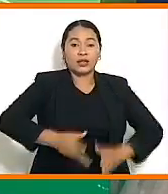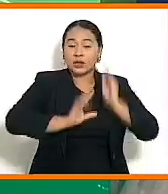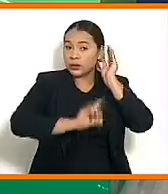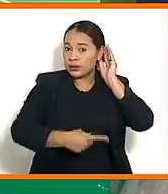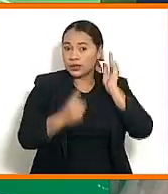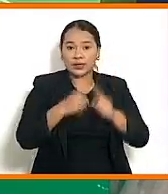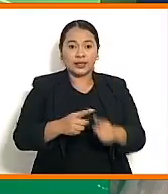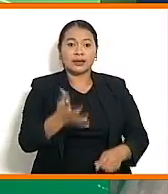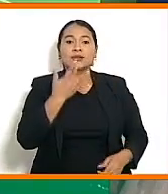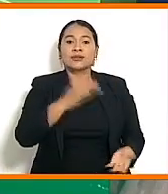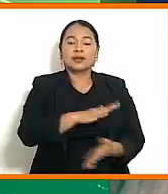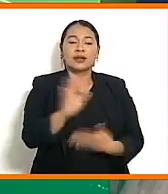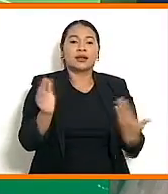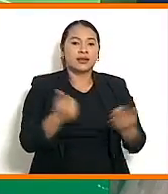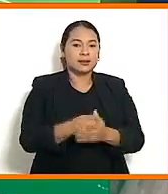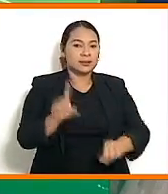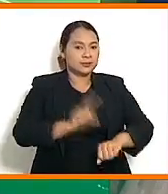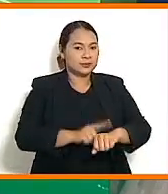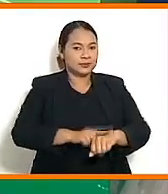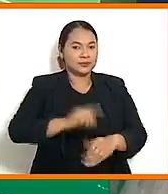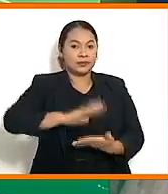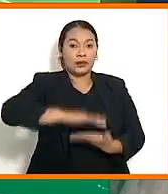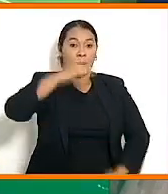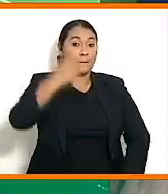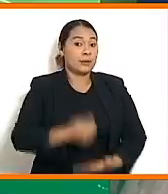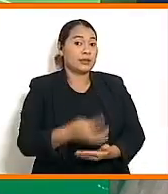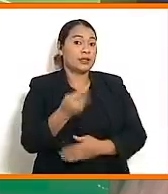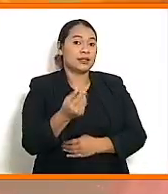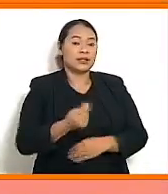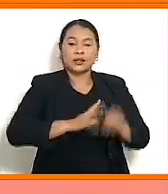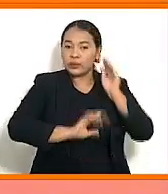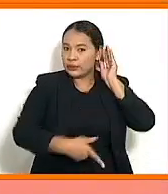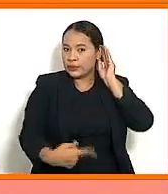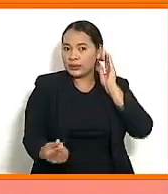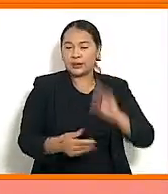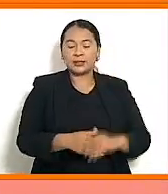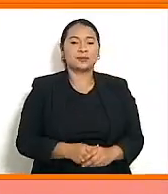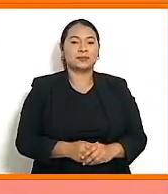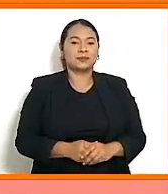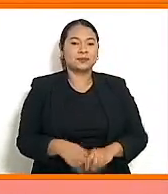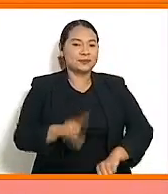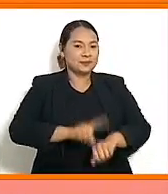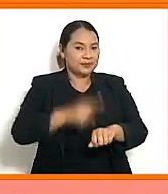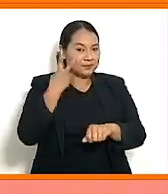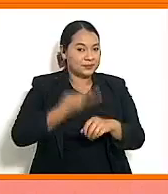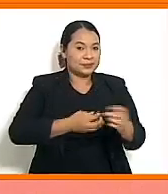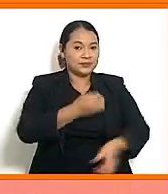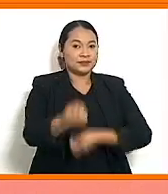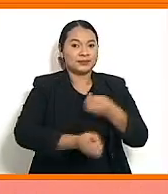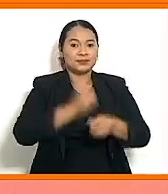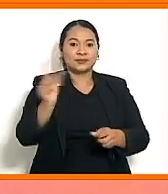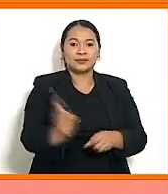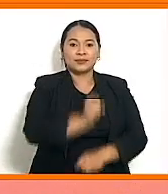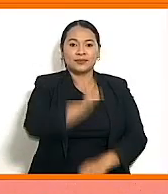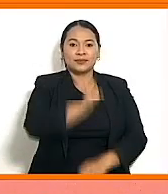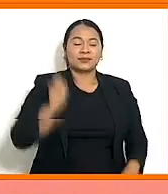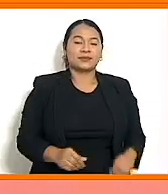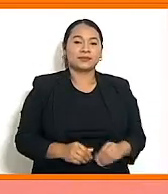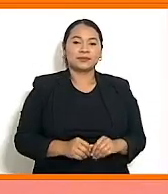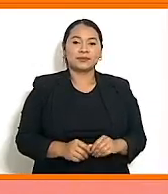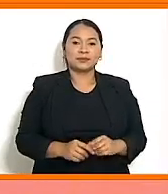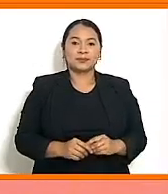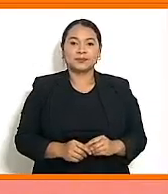muchísima suerte porque se llegó el momento de multiplicar tu premio de Diaria. Vamos a conocer la esfera afortunada. Y esta